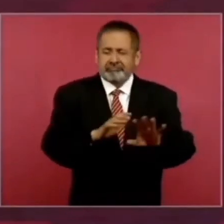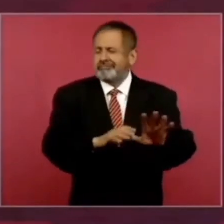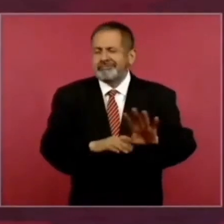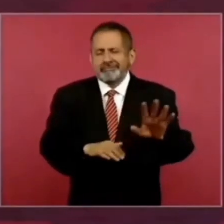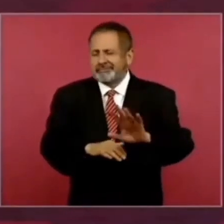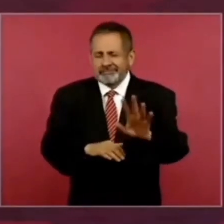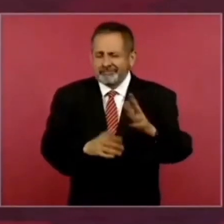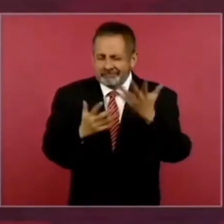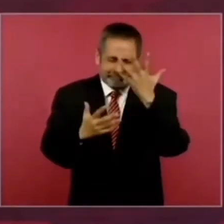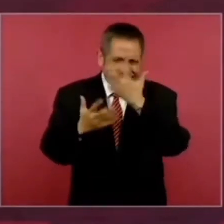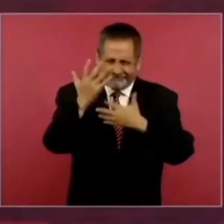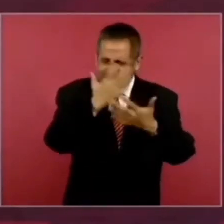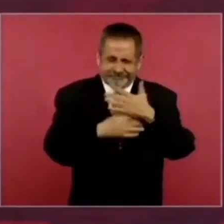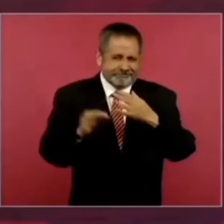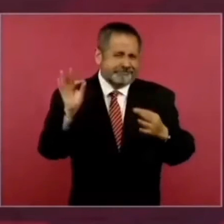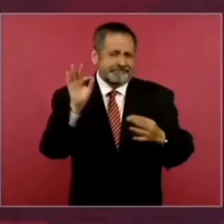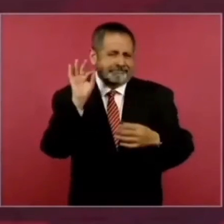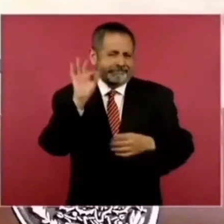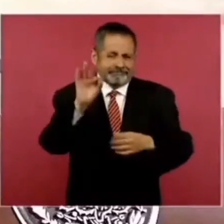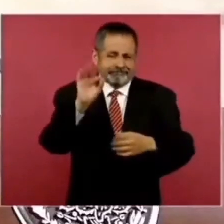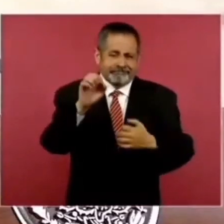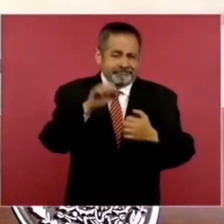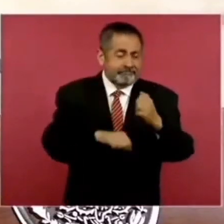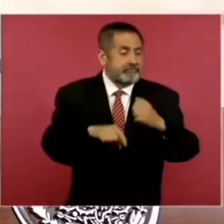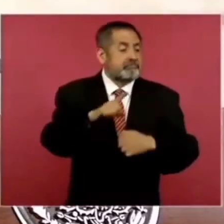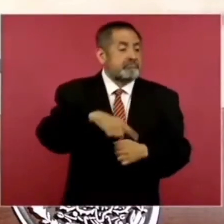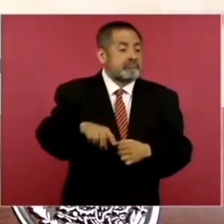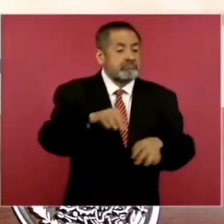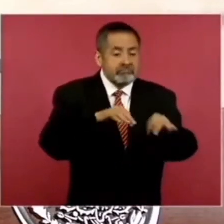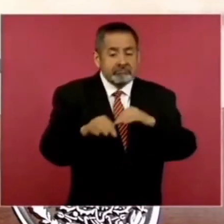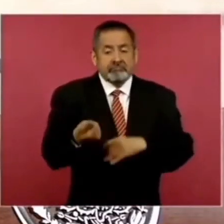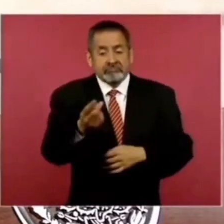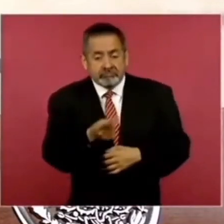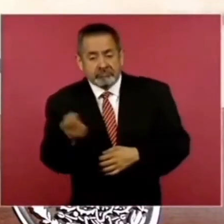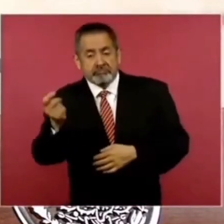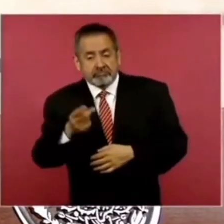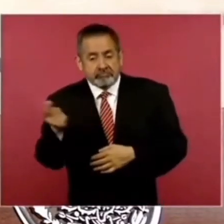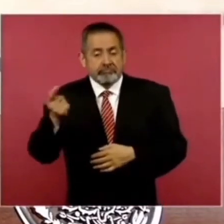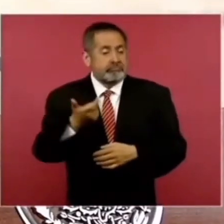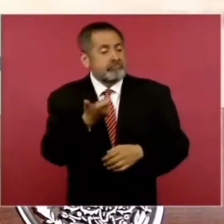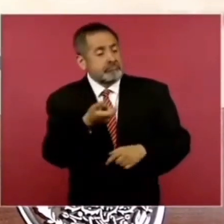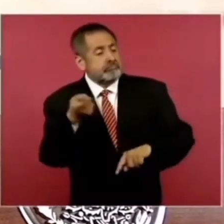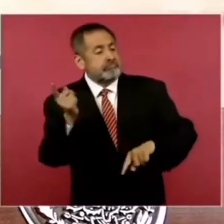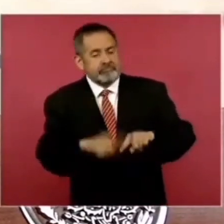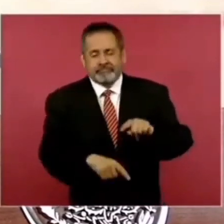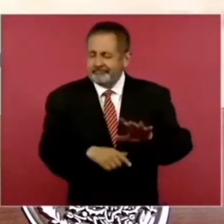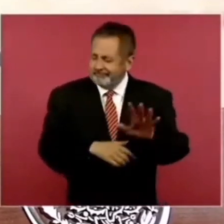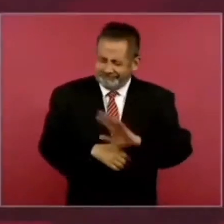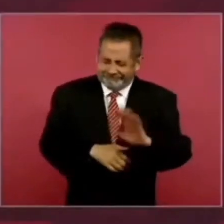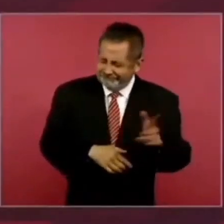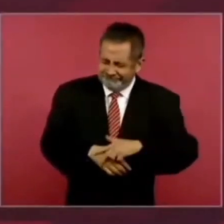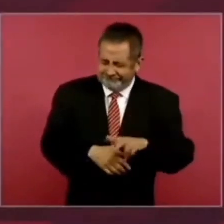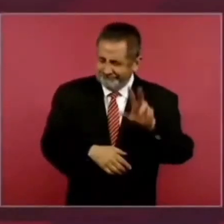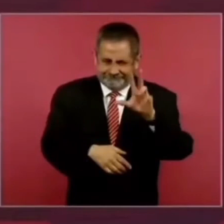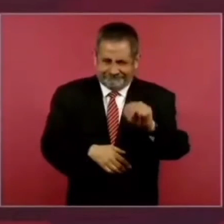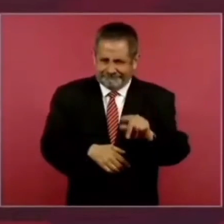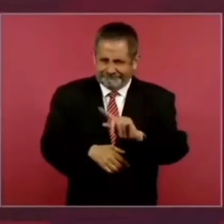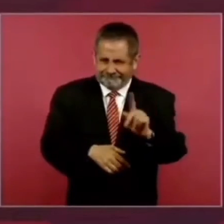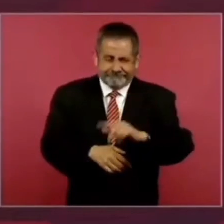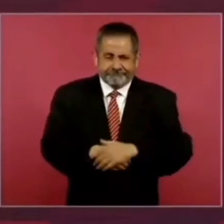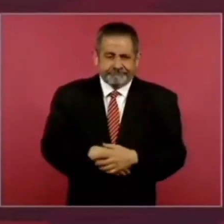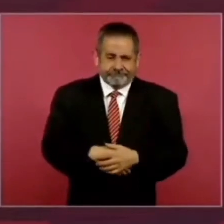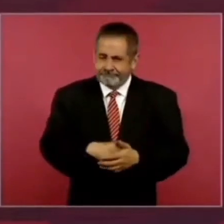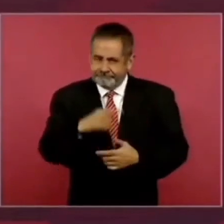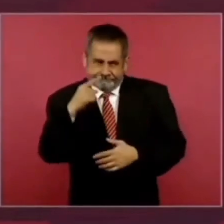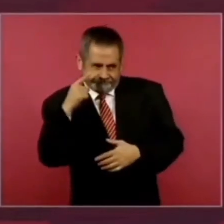confundir, diciéndoles que se van a quedar sin sus sueldos, sin sus prestaciones. No, es